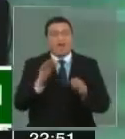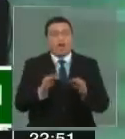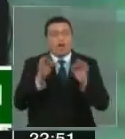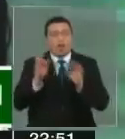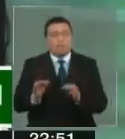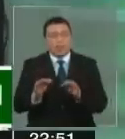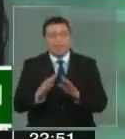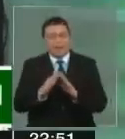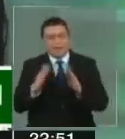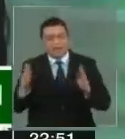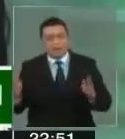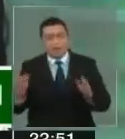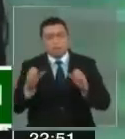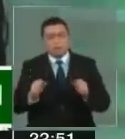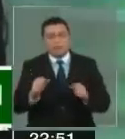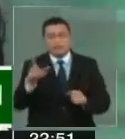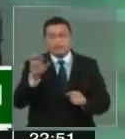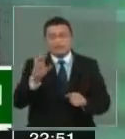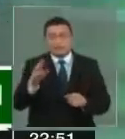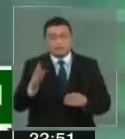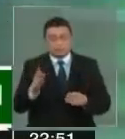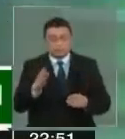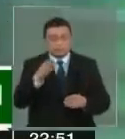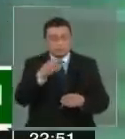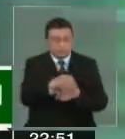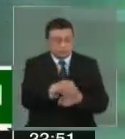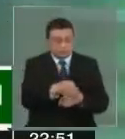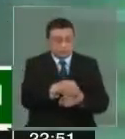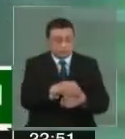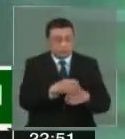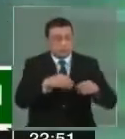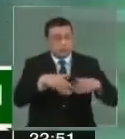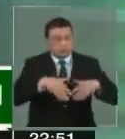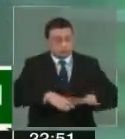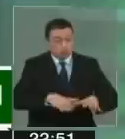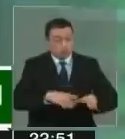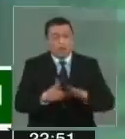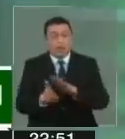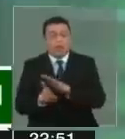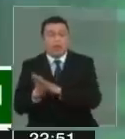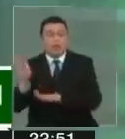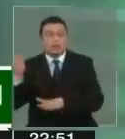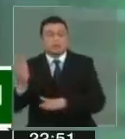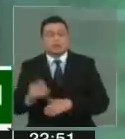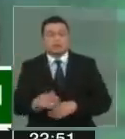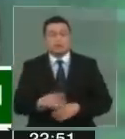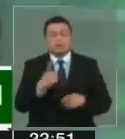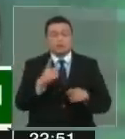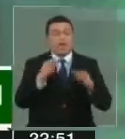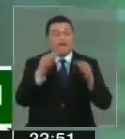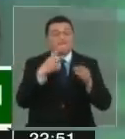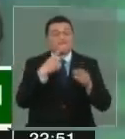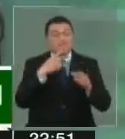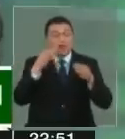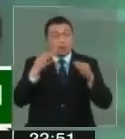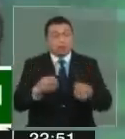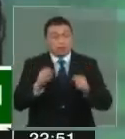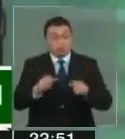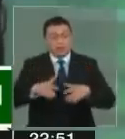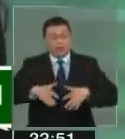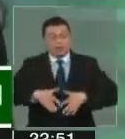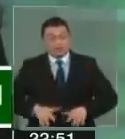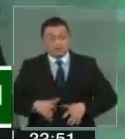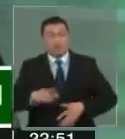decía, puede ser llegar, anidar e irse. Una vida completa puede ser